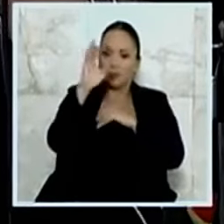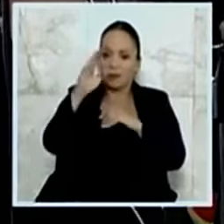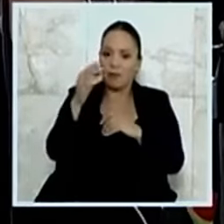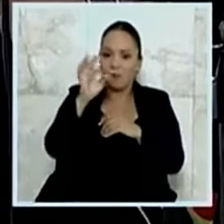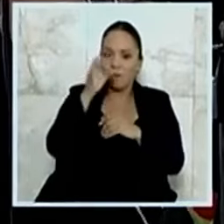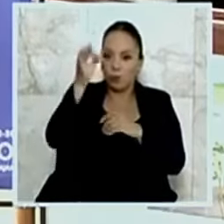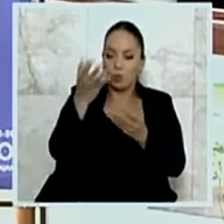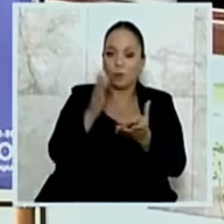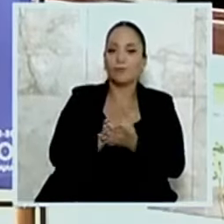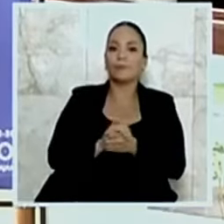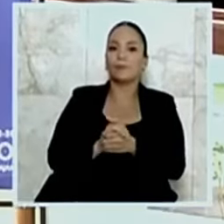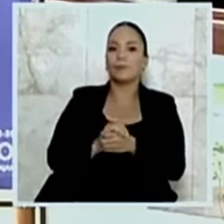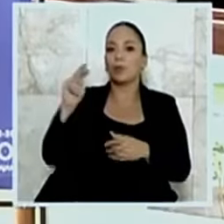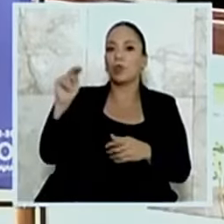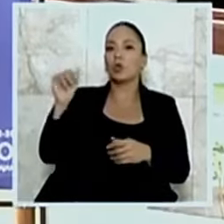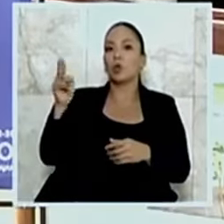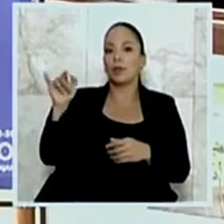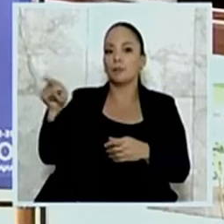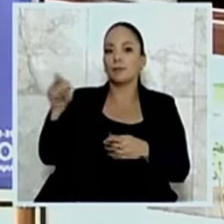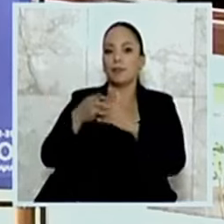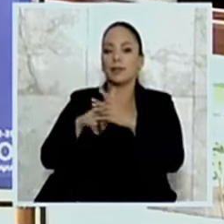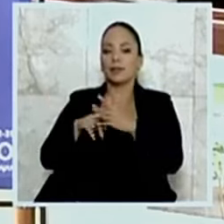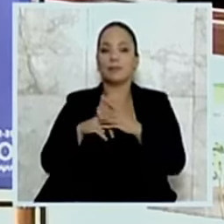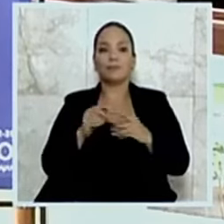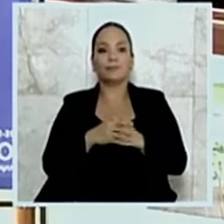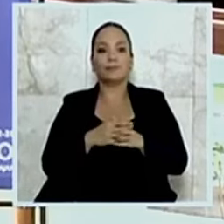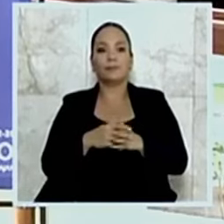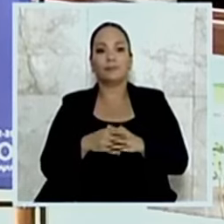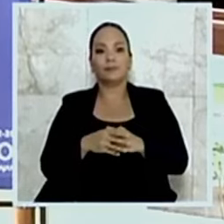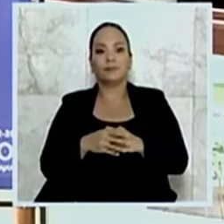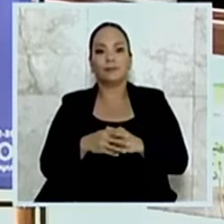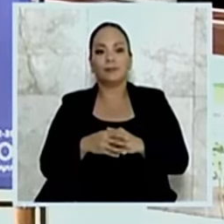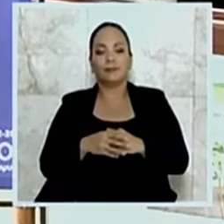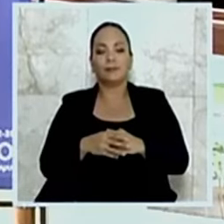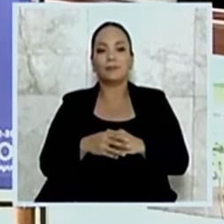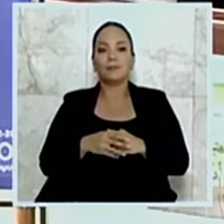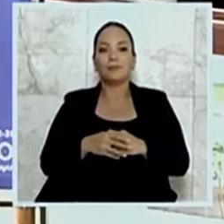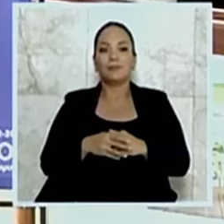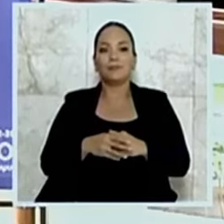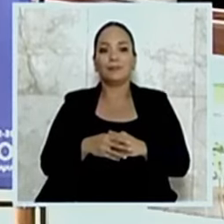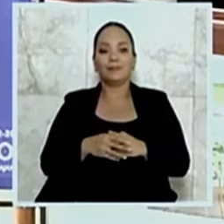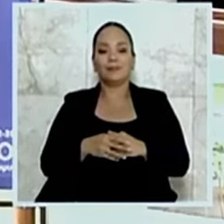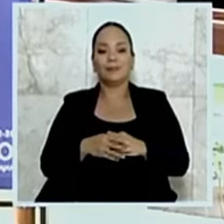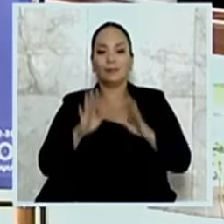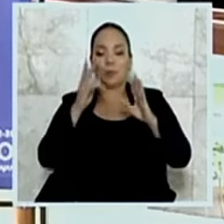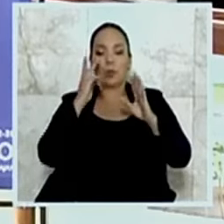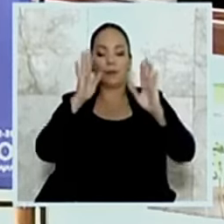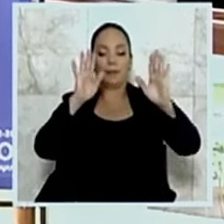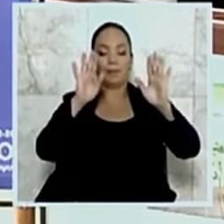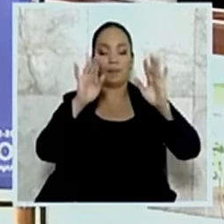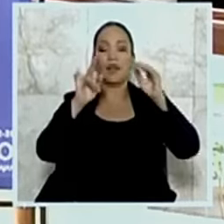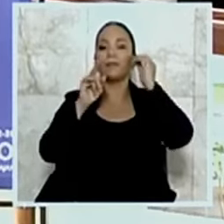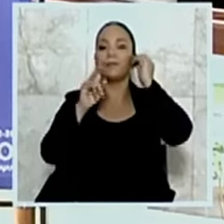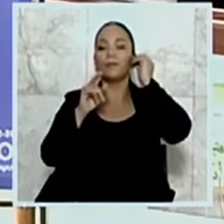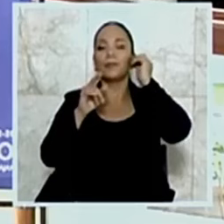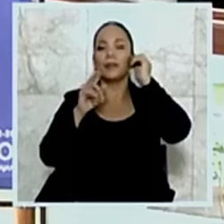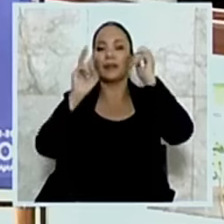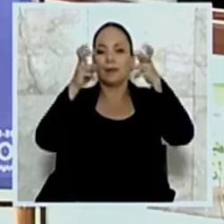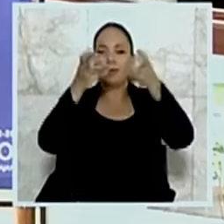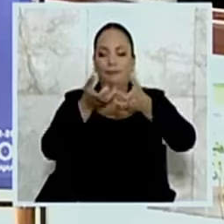momento para preguntarnos, para el proyecto fiscal no debe plantear ese Costa Rica que queremos. Don